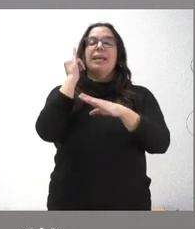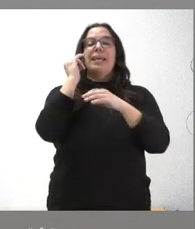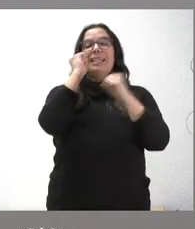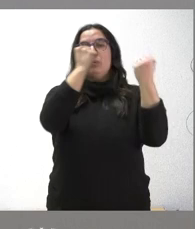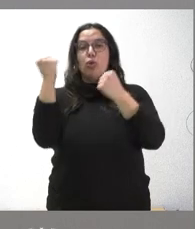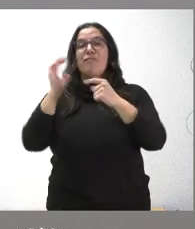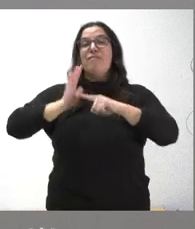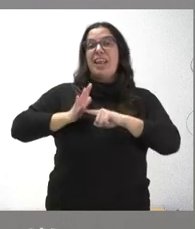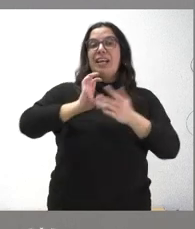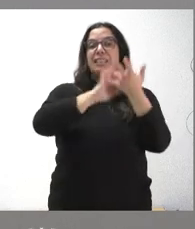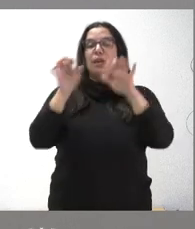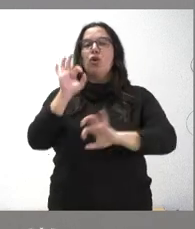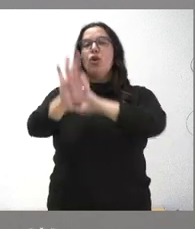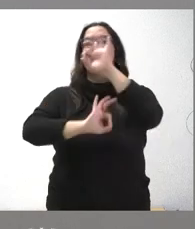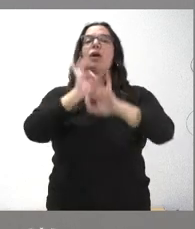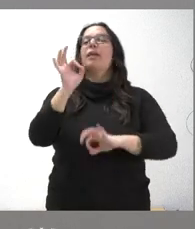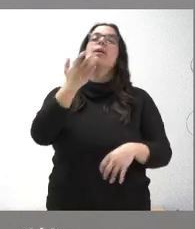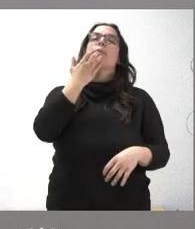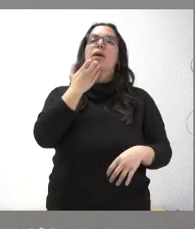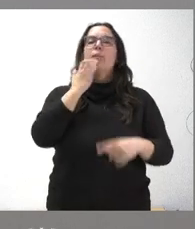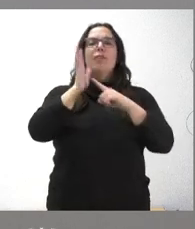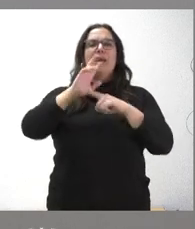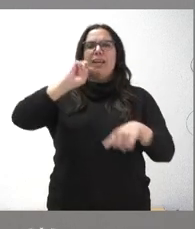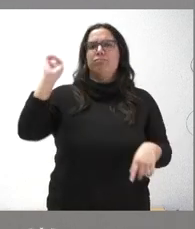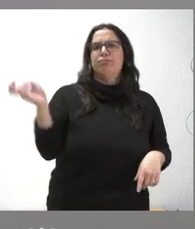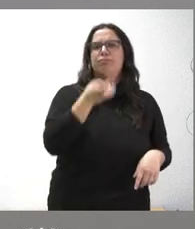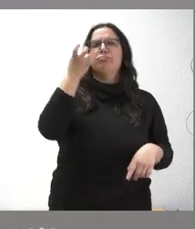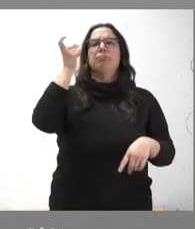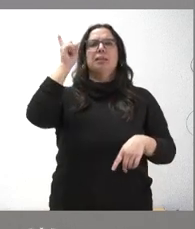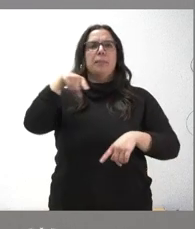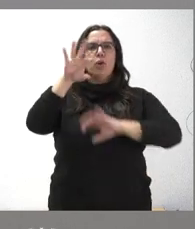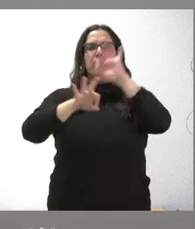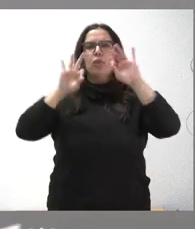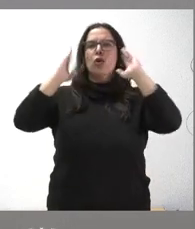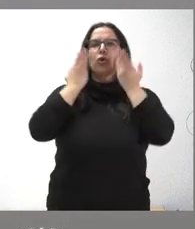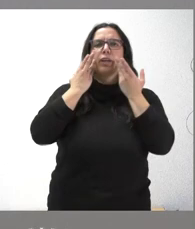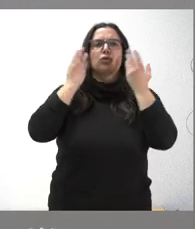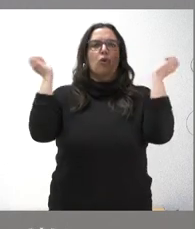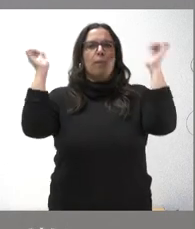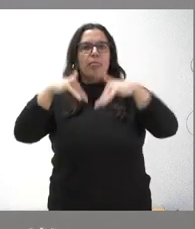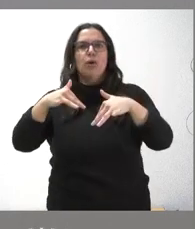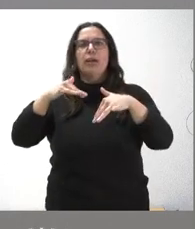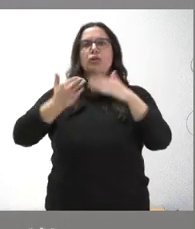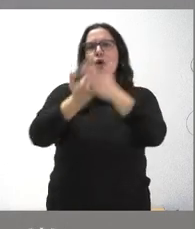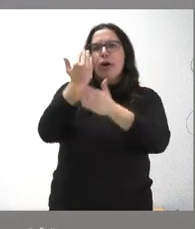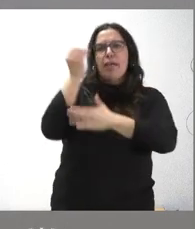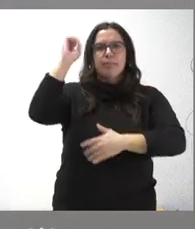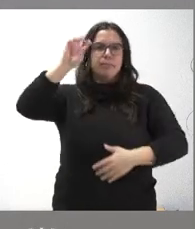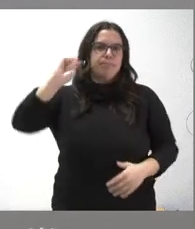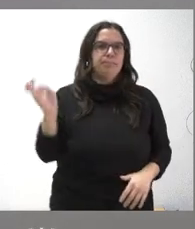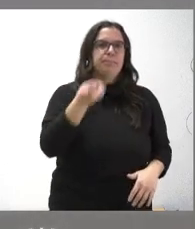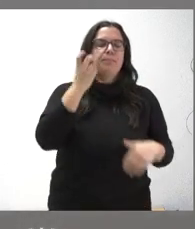entre sus fines la organización de certámenes feriales de todo tipo y la celebración de congresos convenciones y jornadas